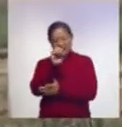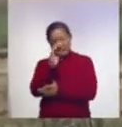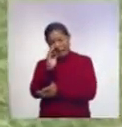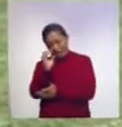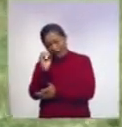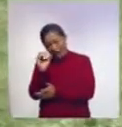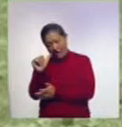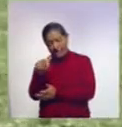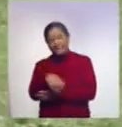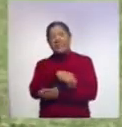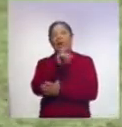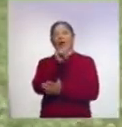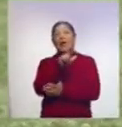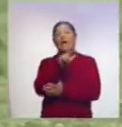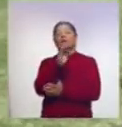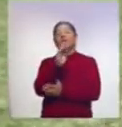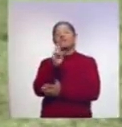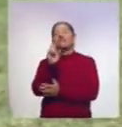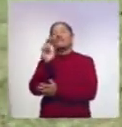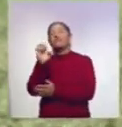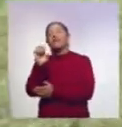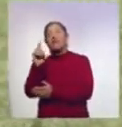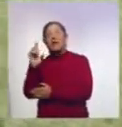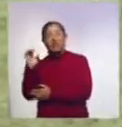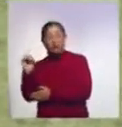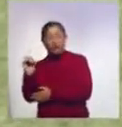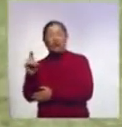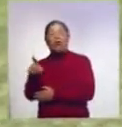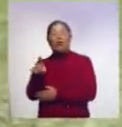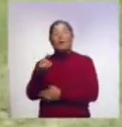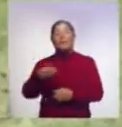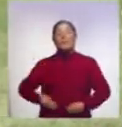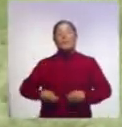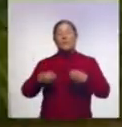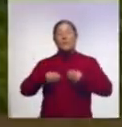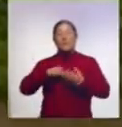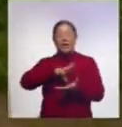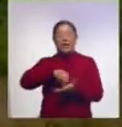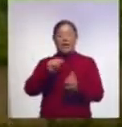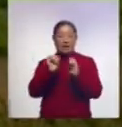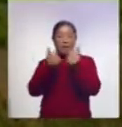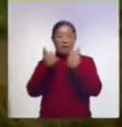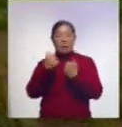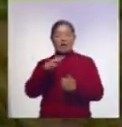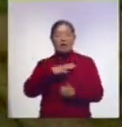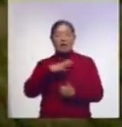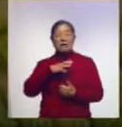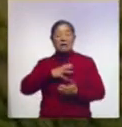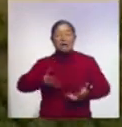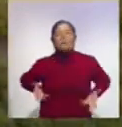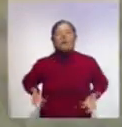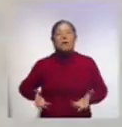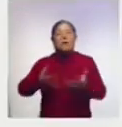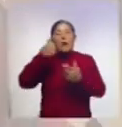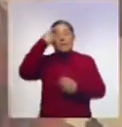de los productores beneficiarios de la región de Calpulalpan. Destaca la adquisición de maquinaria para mejorar su